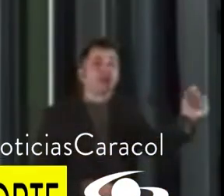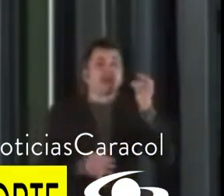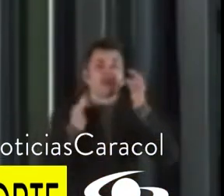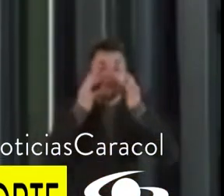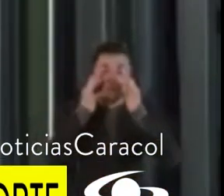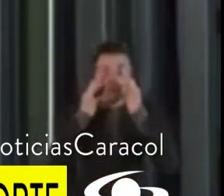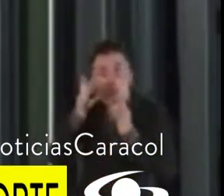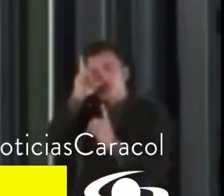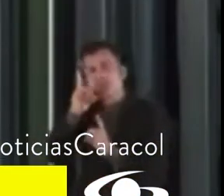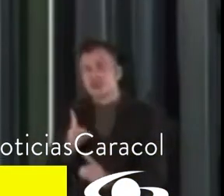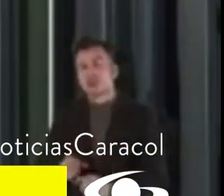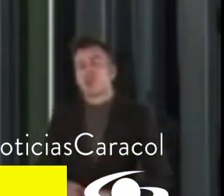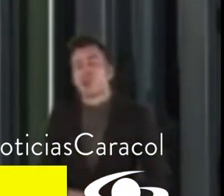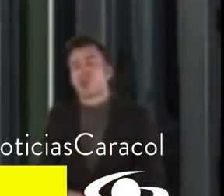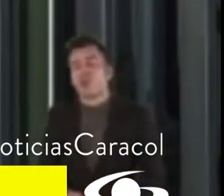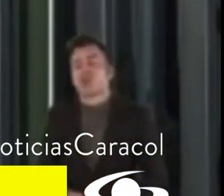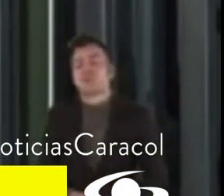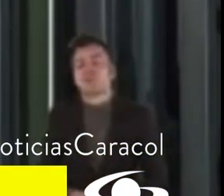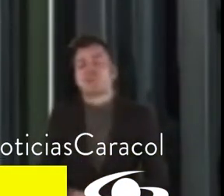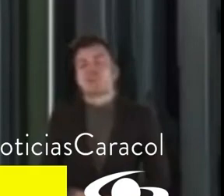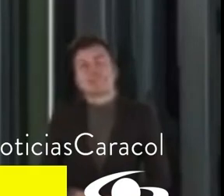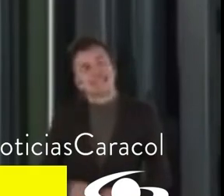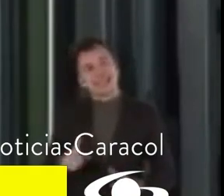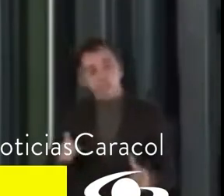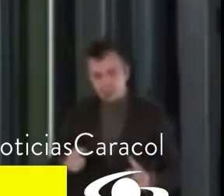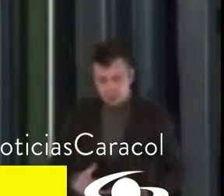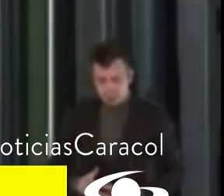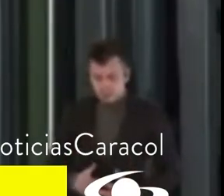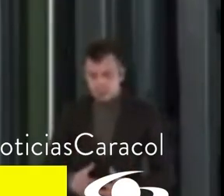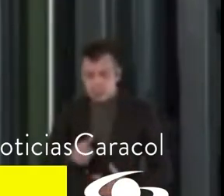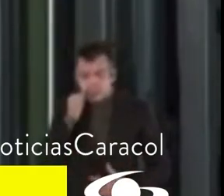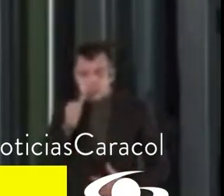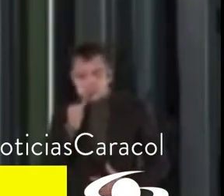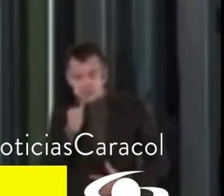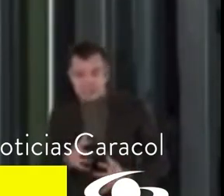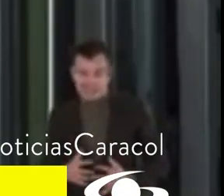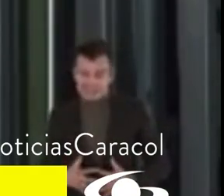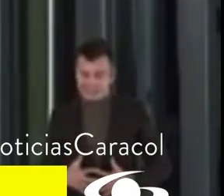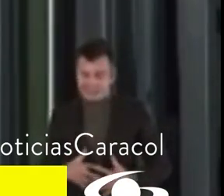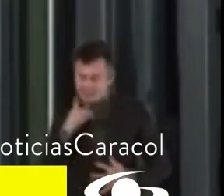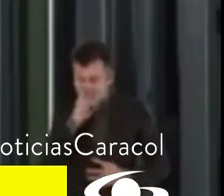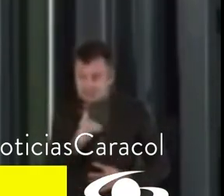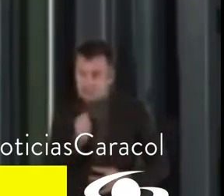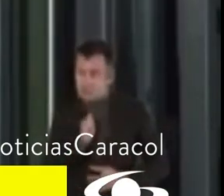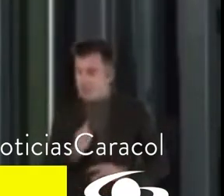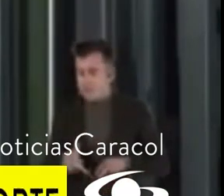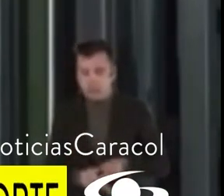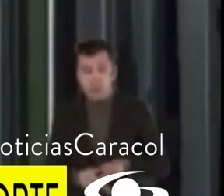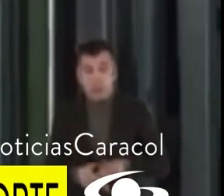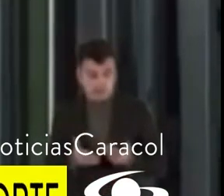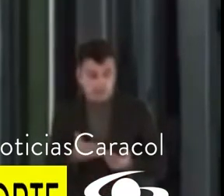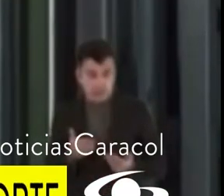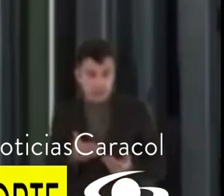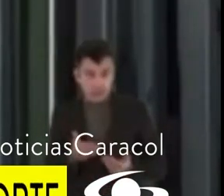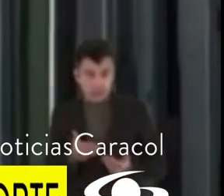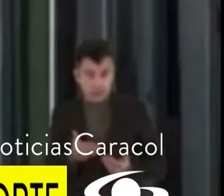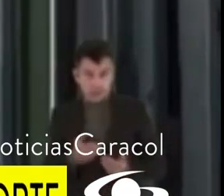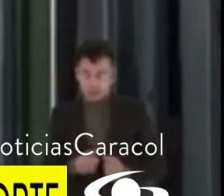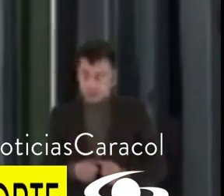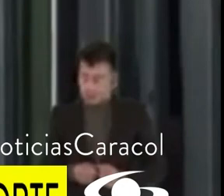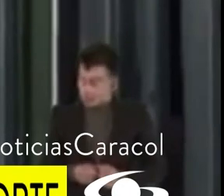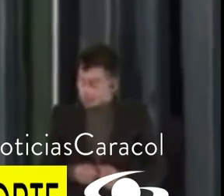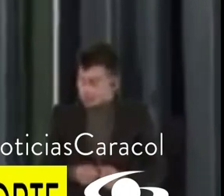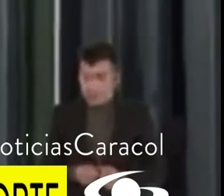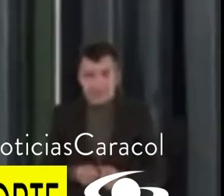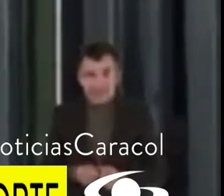interrupción voluntaria del embarazo no es una decisión fácil, no es una decisión simple, pero es una decisión